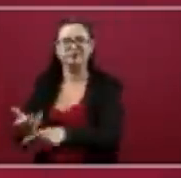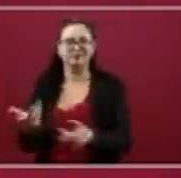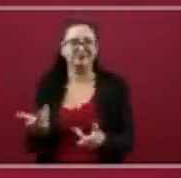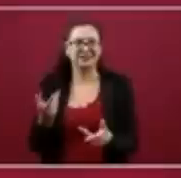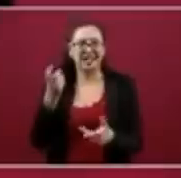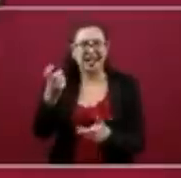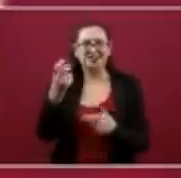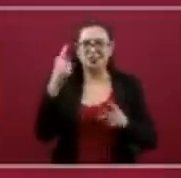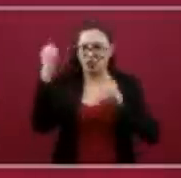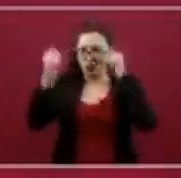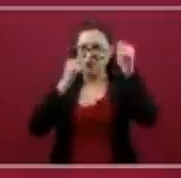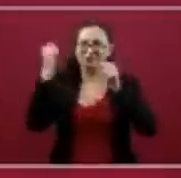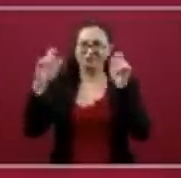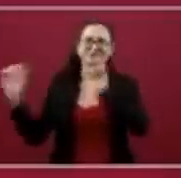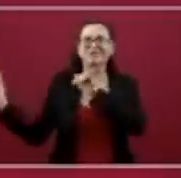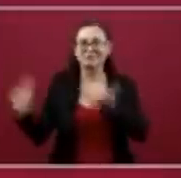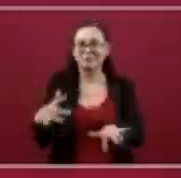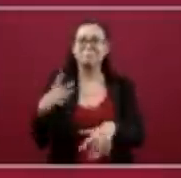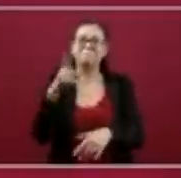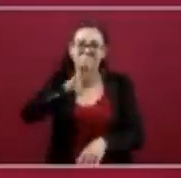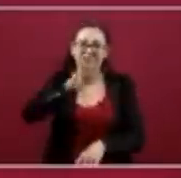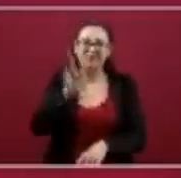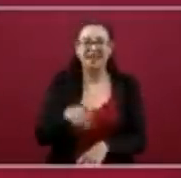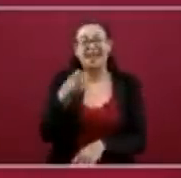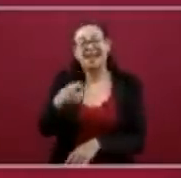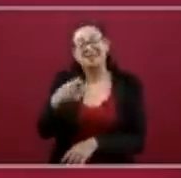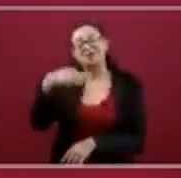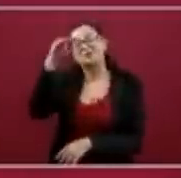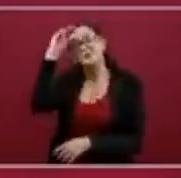estamos pensando podría hacerse si